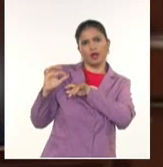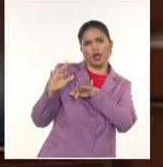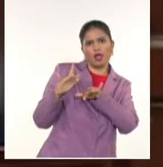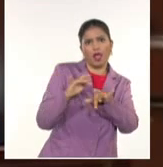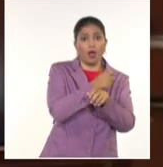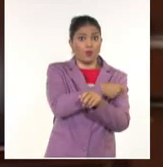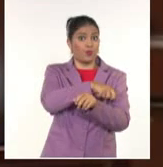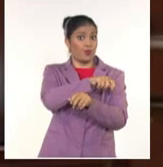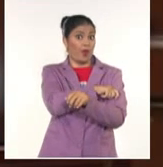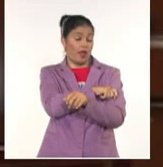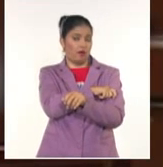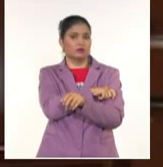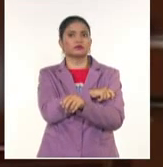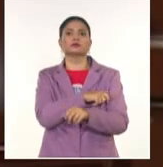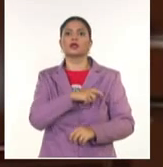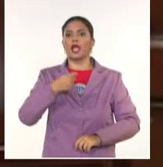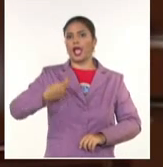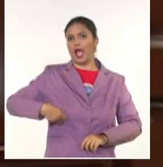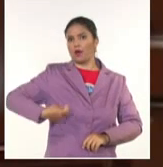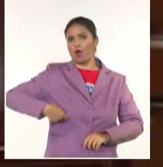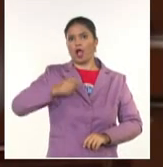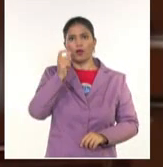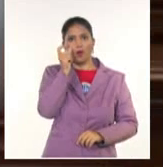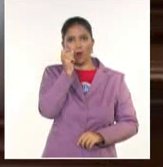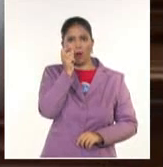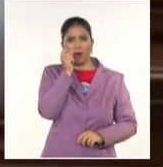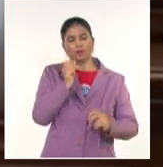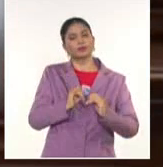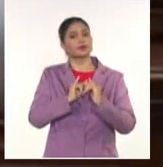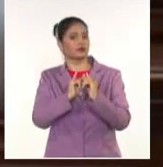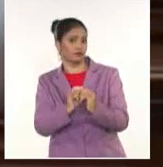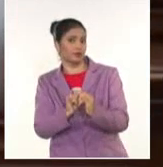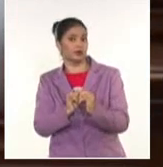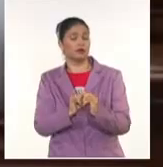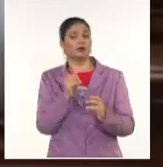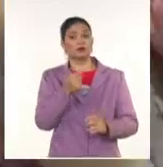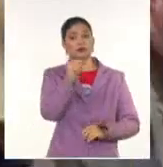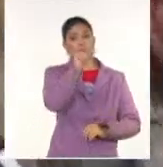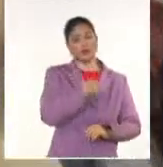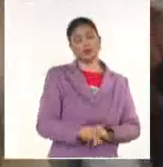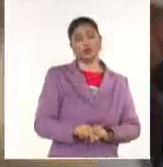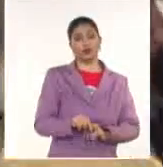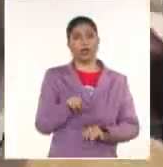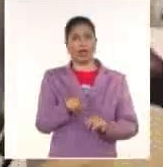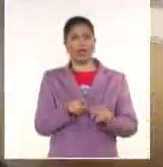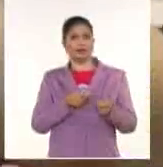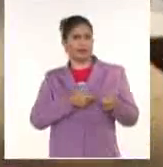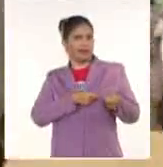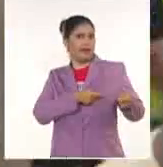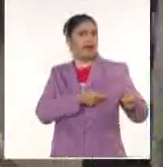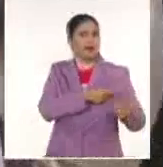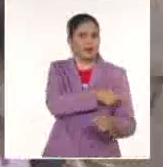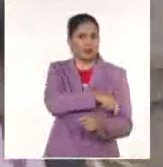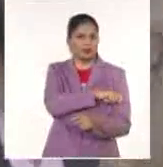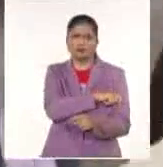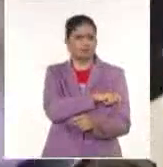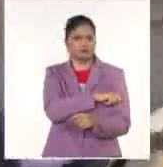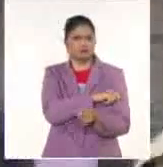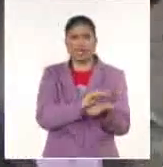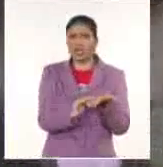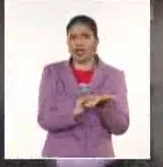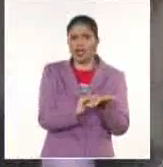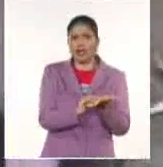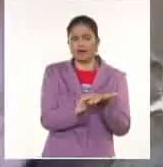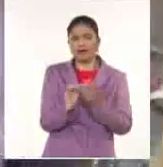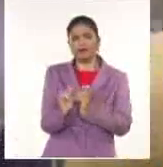armas los abogados del maestro rural sostienen que su defendido no encabezó ninguna rebelión Armada a lo que la fiscalía alega que